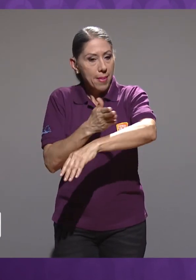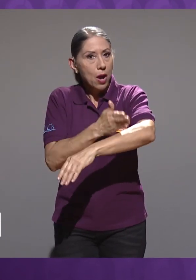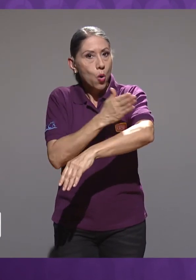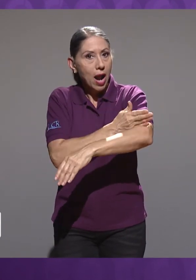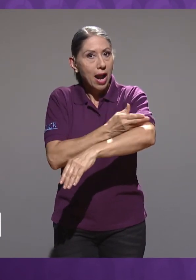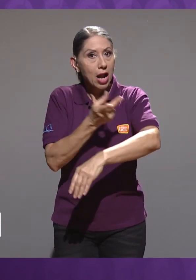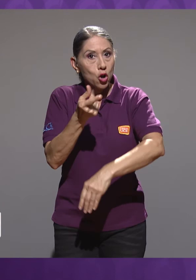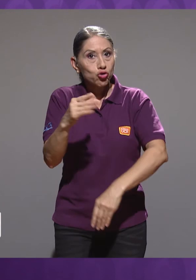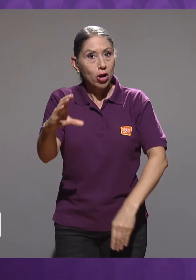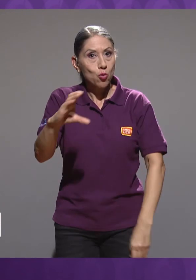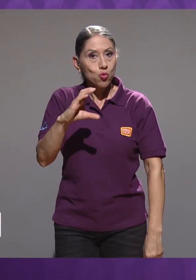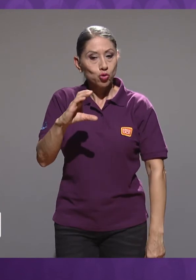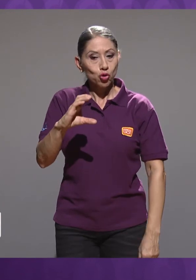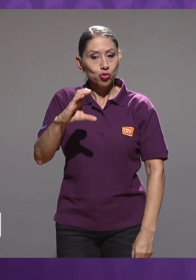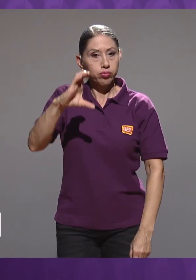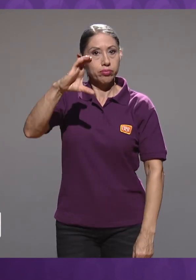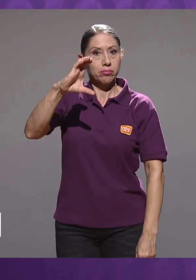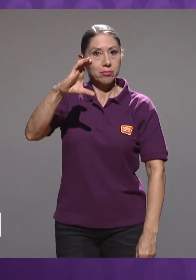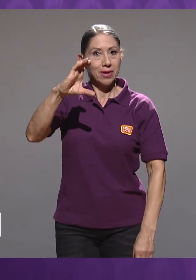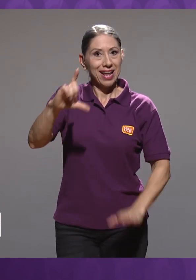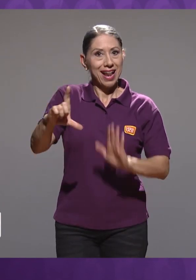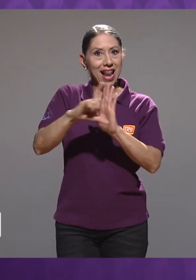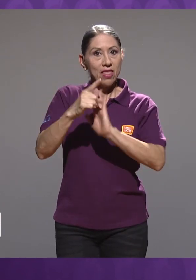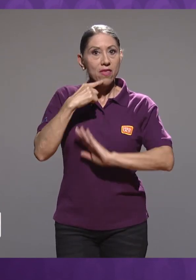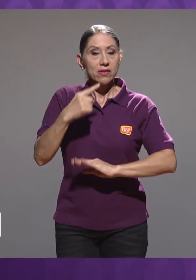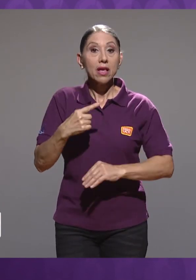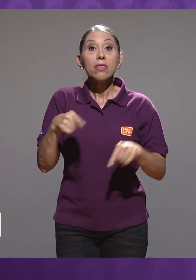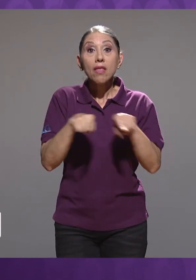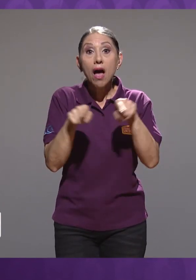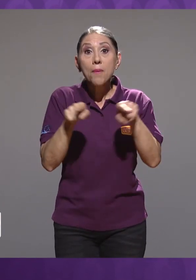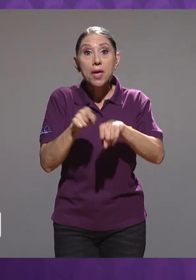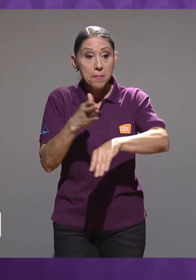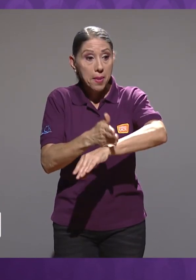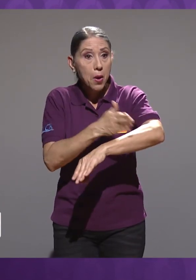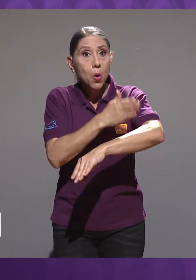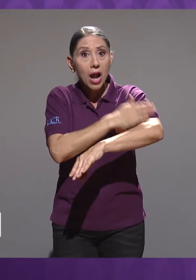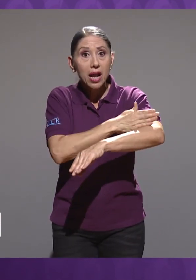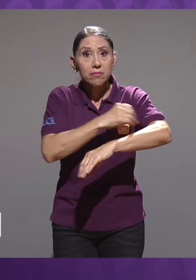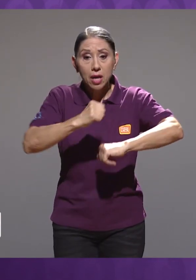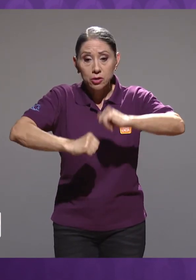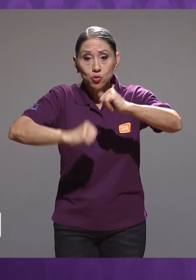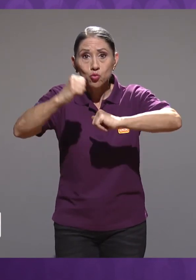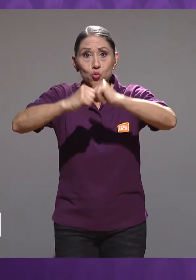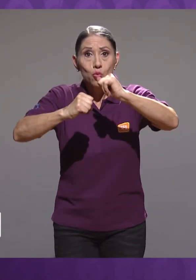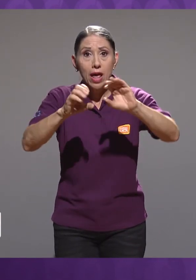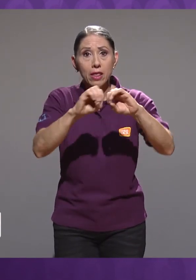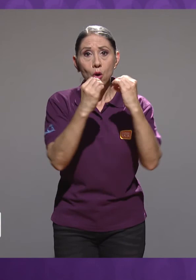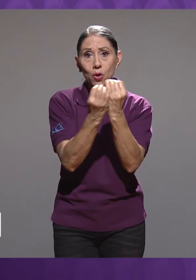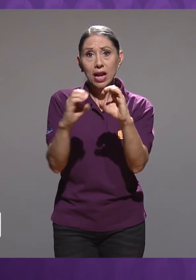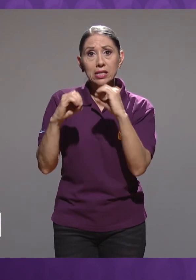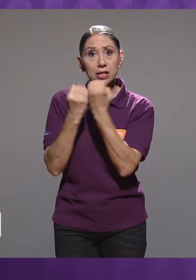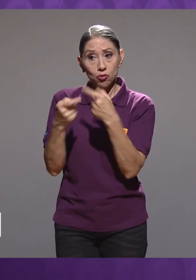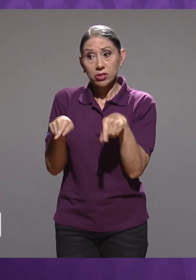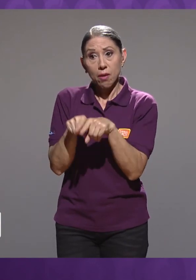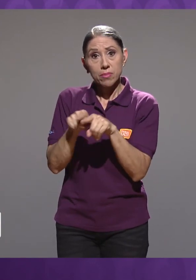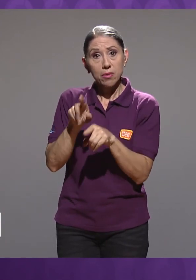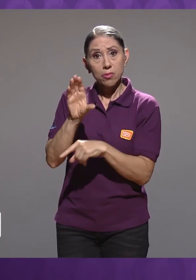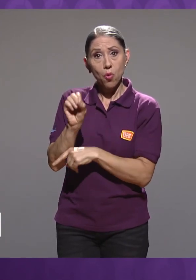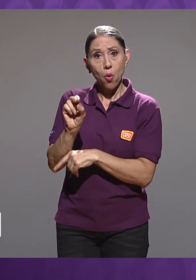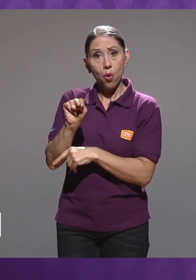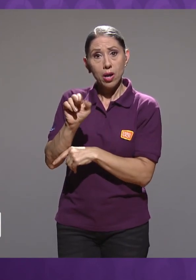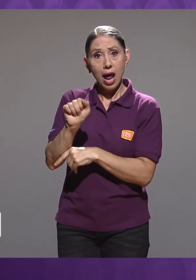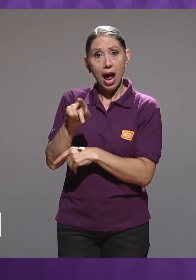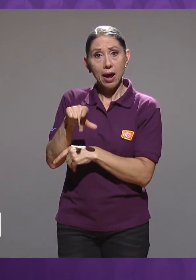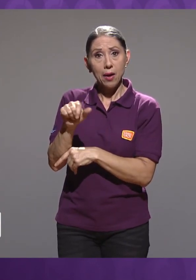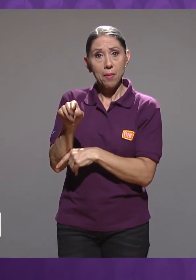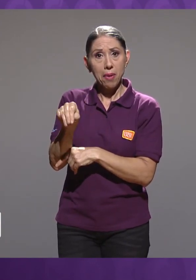recursos que por ley nos entran, para mejorar la estructura organizativa del mismo CONAPAM, y bueno,